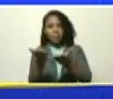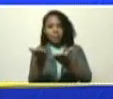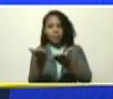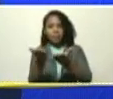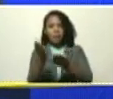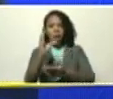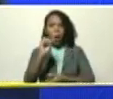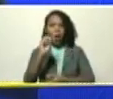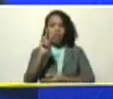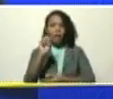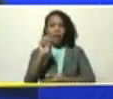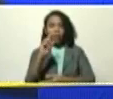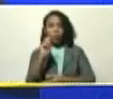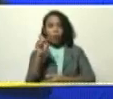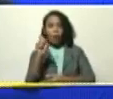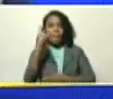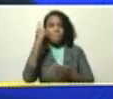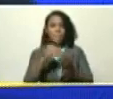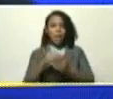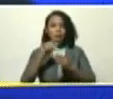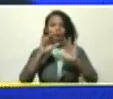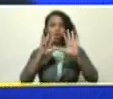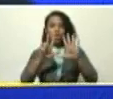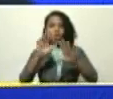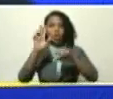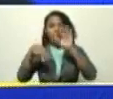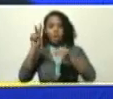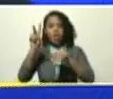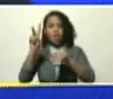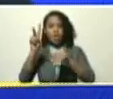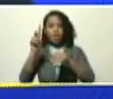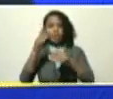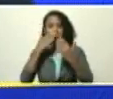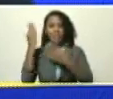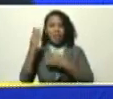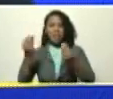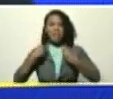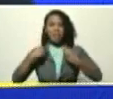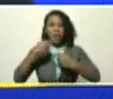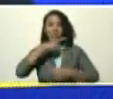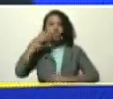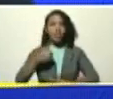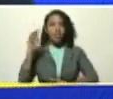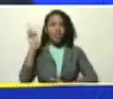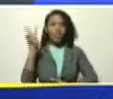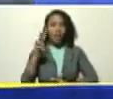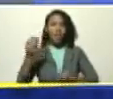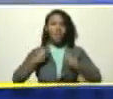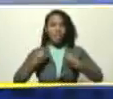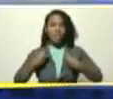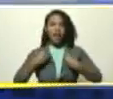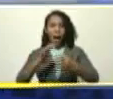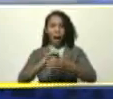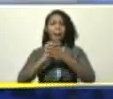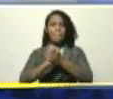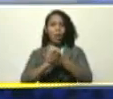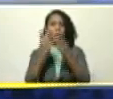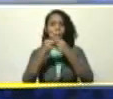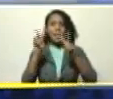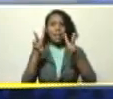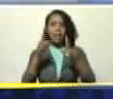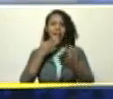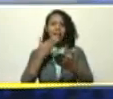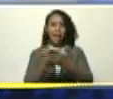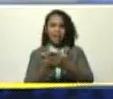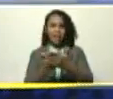Obertura 1812. ¡Que viva Rusia! ¡Que viva Venezuela! ¡Que viva la amistad y la paz!